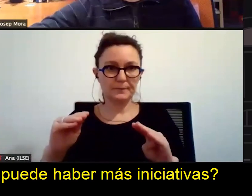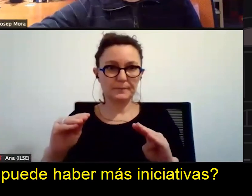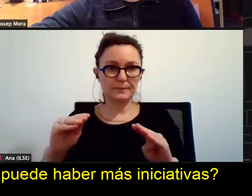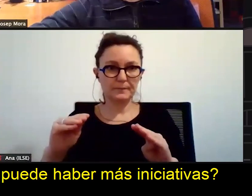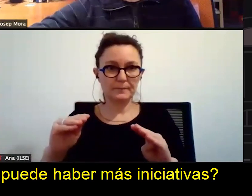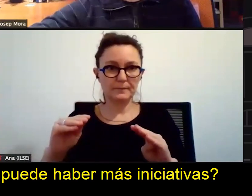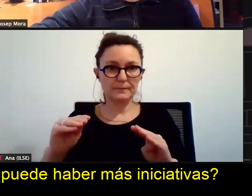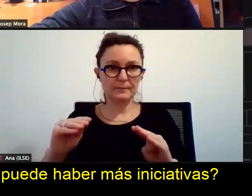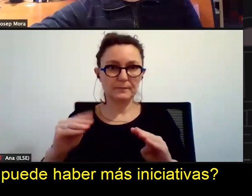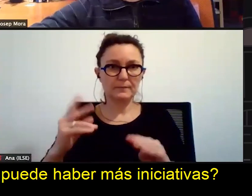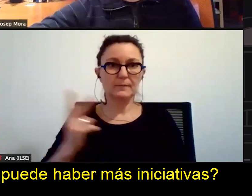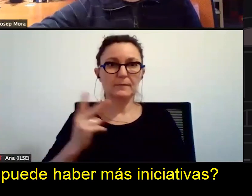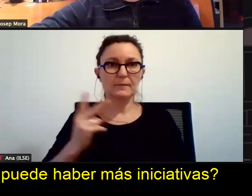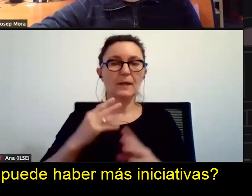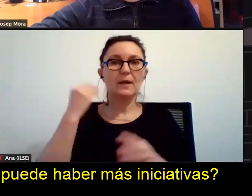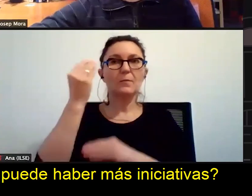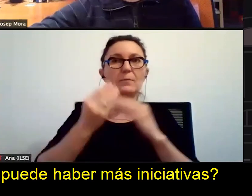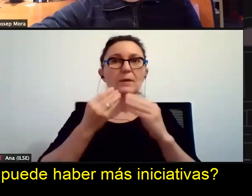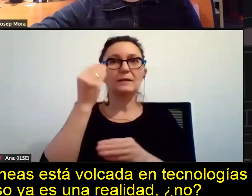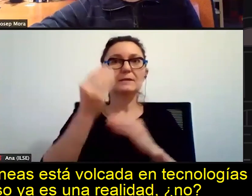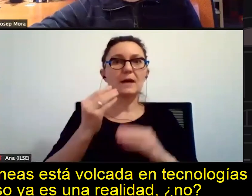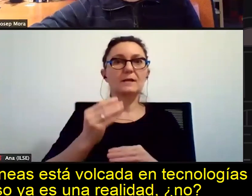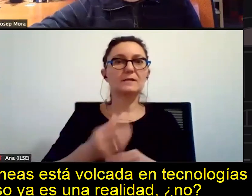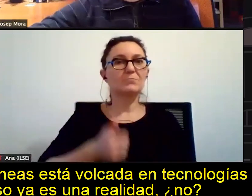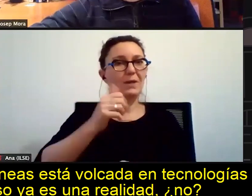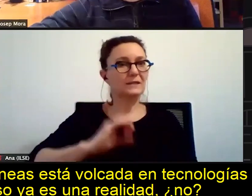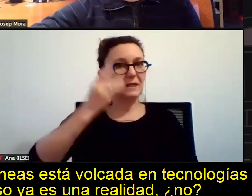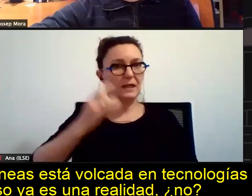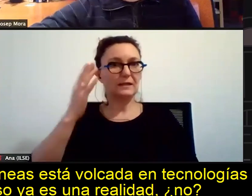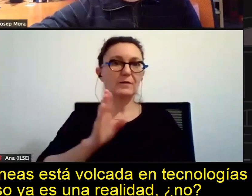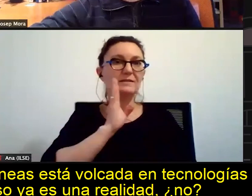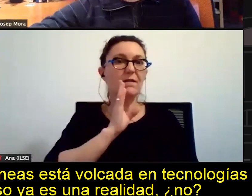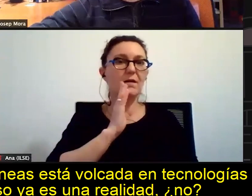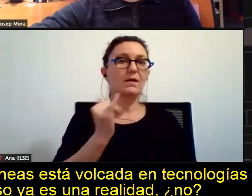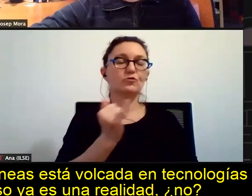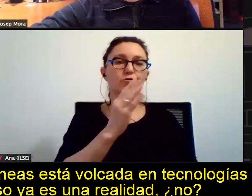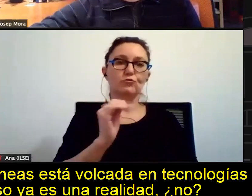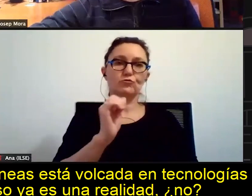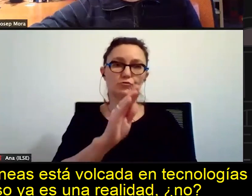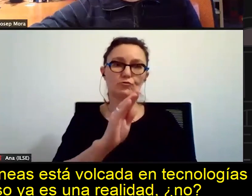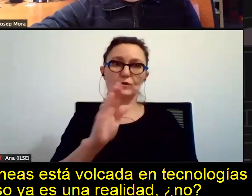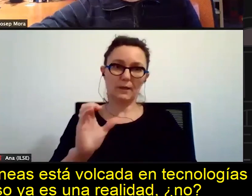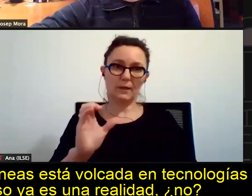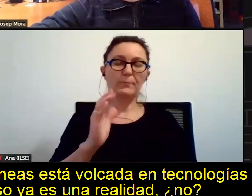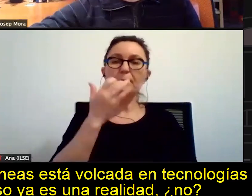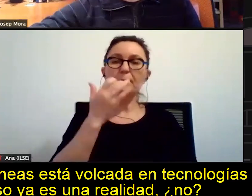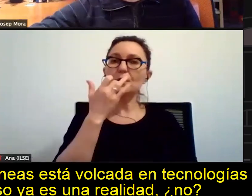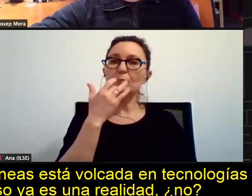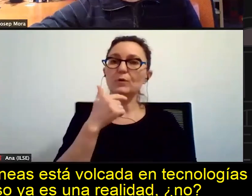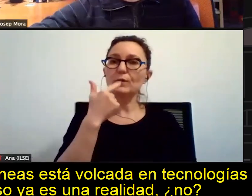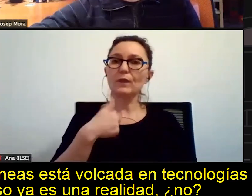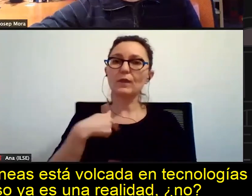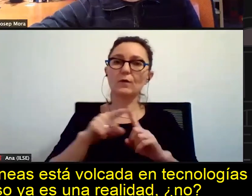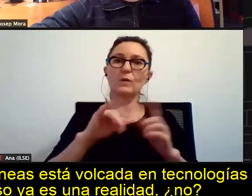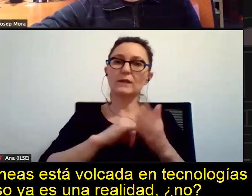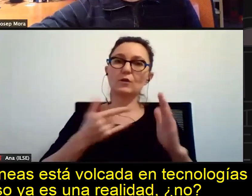pensáis que puede haber más iniciativas? Josep me decía que una de las líneas está volcada en el nuevo fondo en tecnologías asistenciales, o